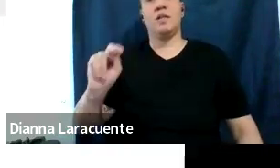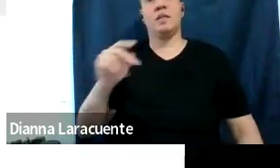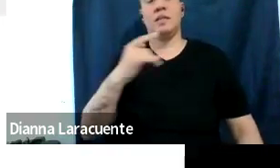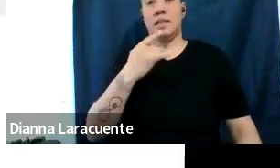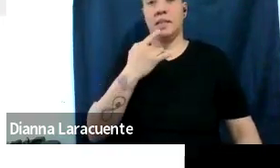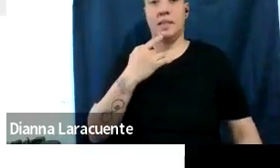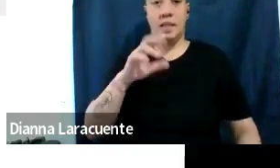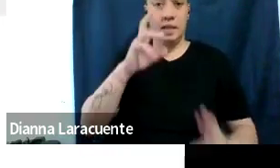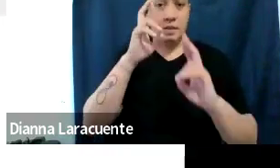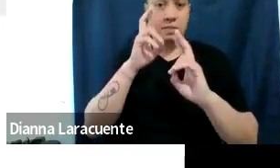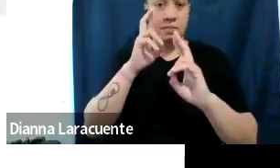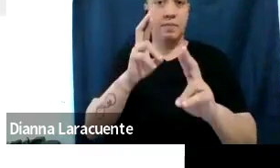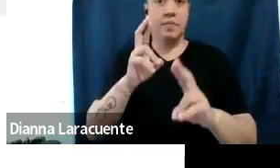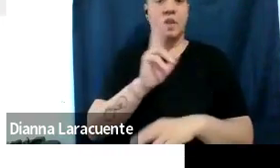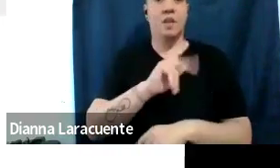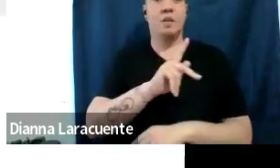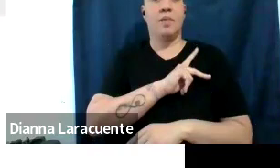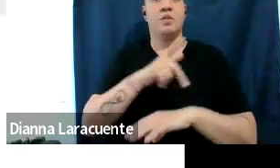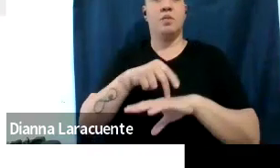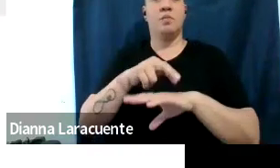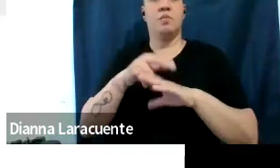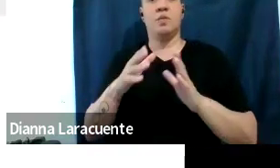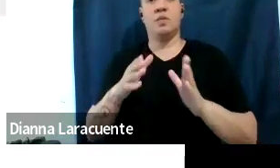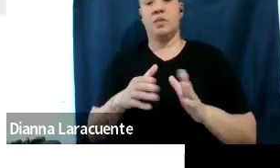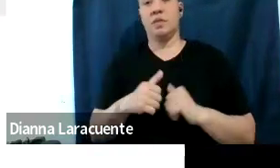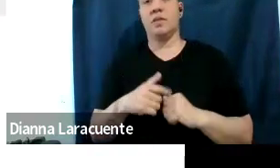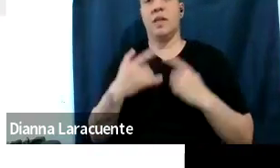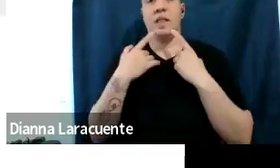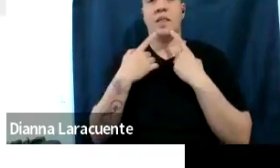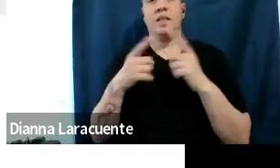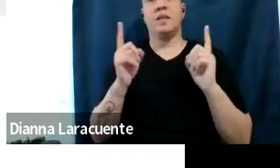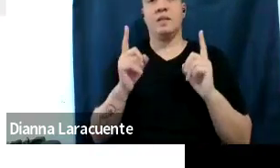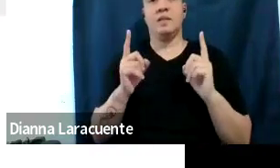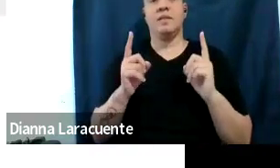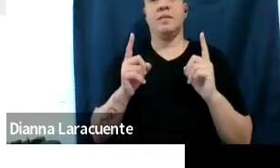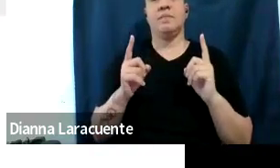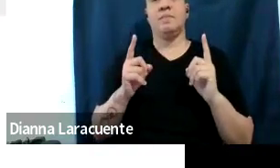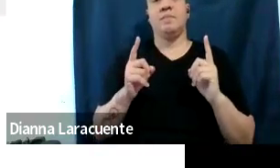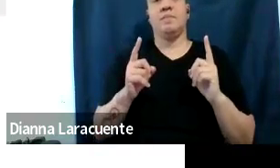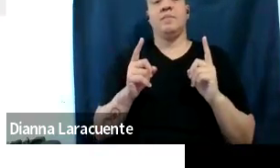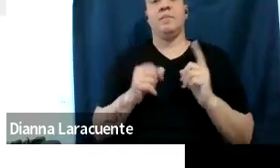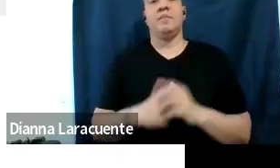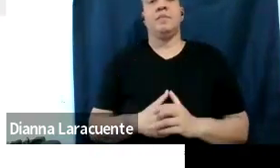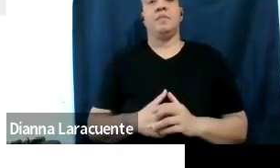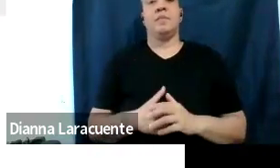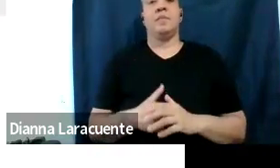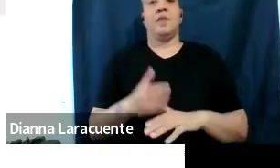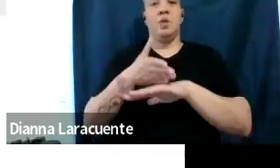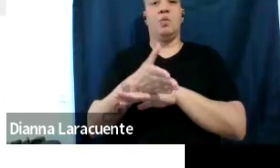había que respetar la personalidad puertorriqueña, al declararse después del